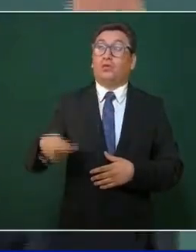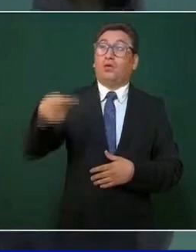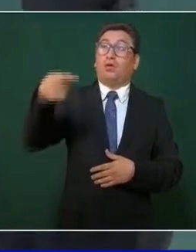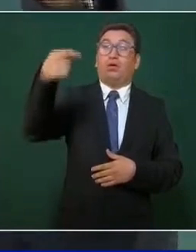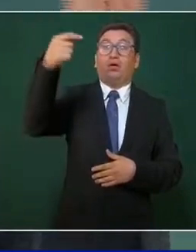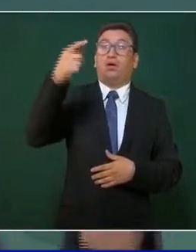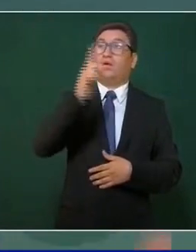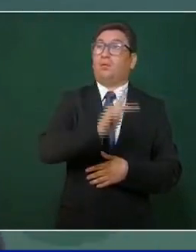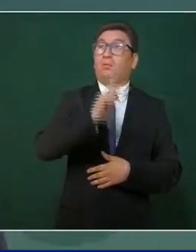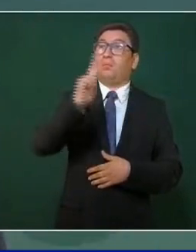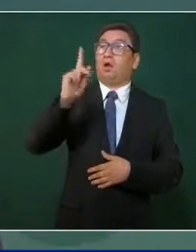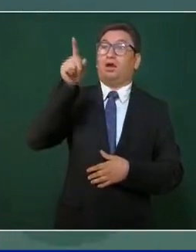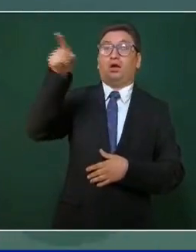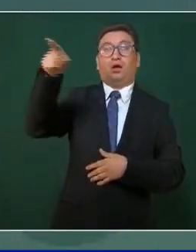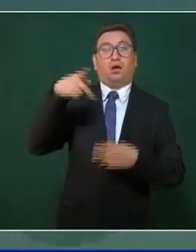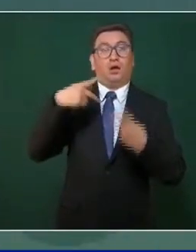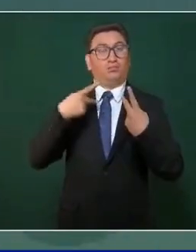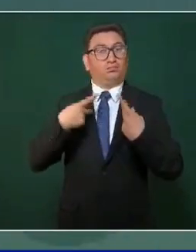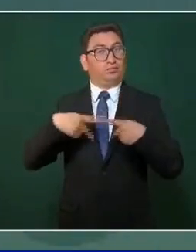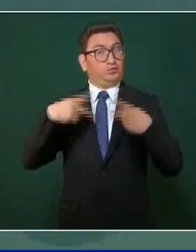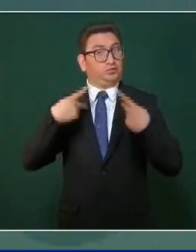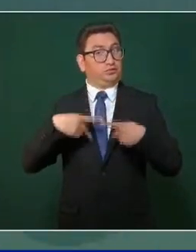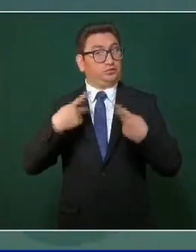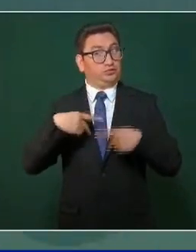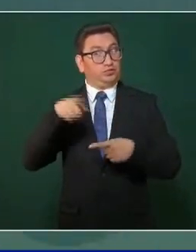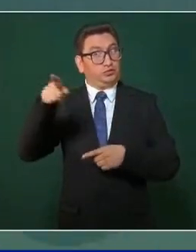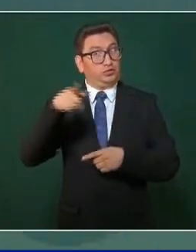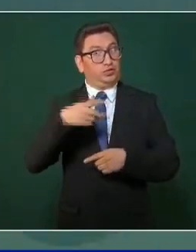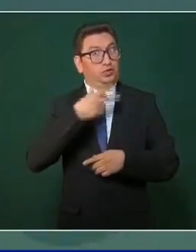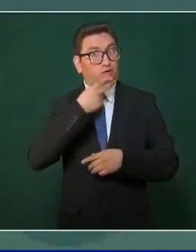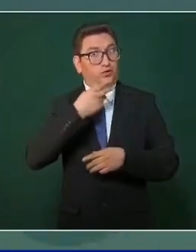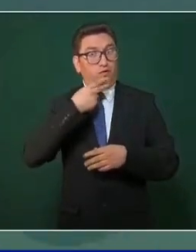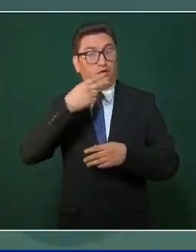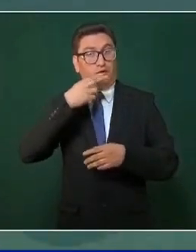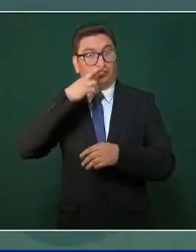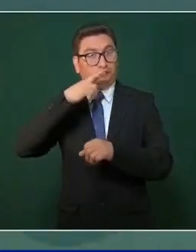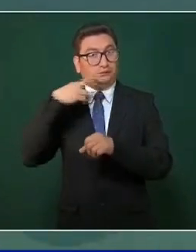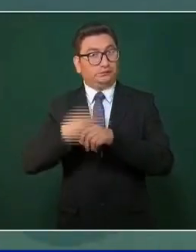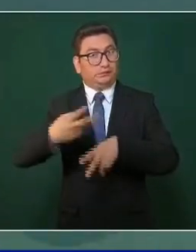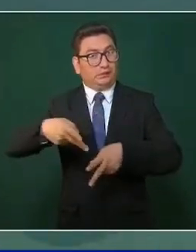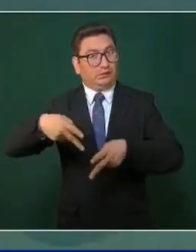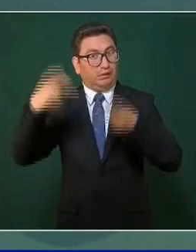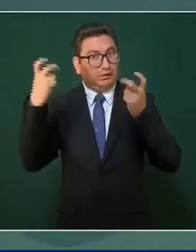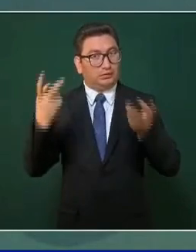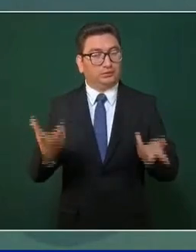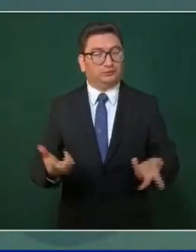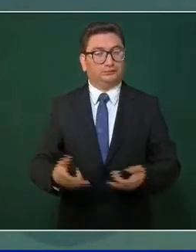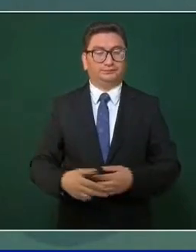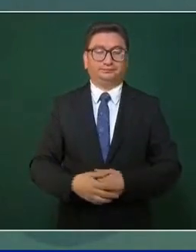seas como don fulano, un reverendo ladrón.